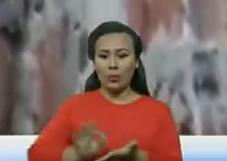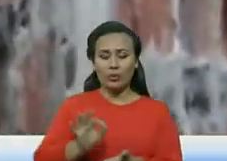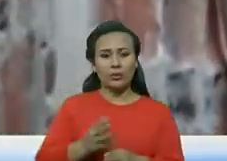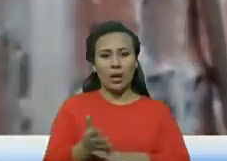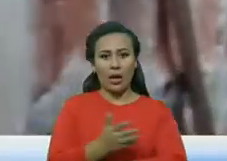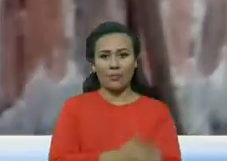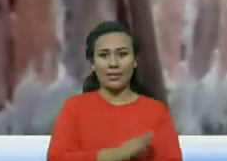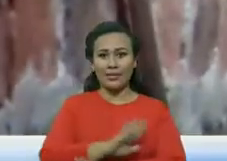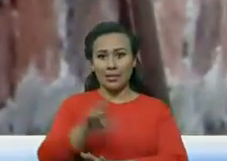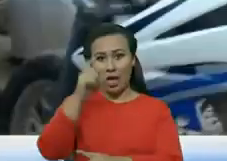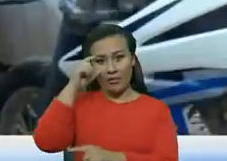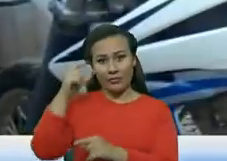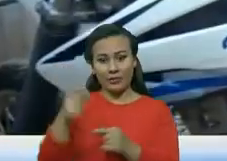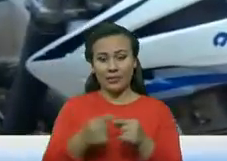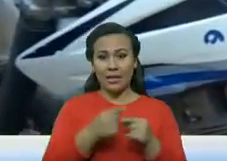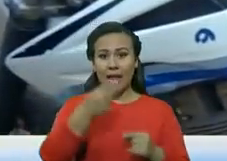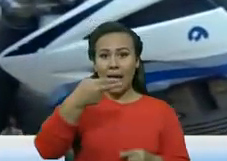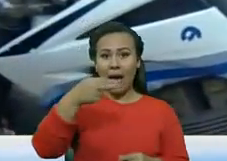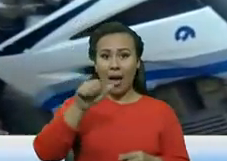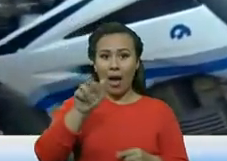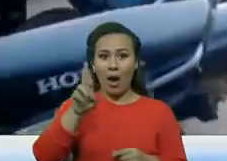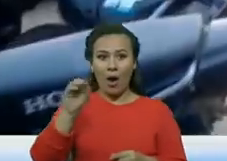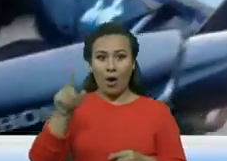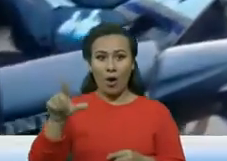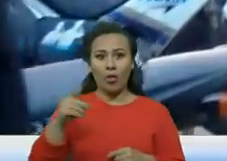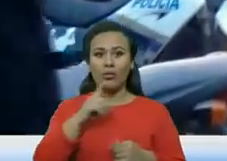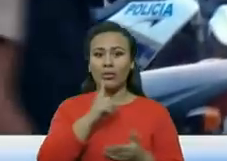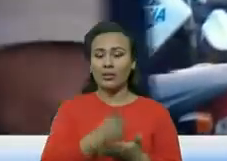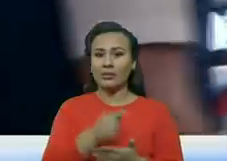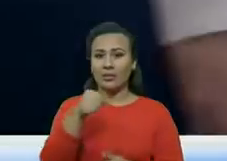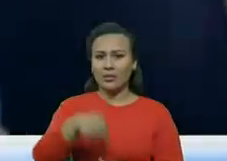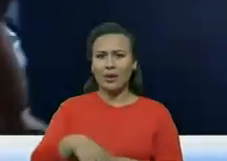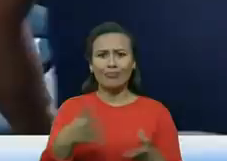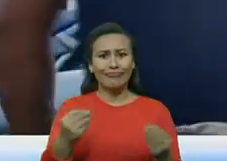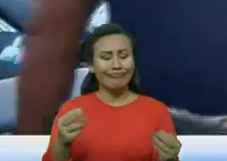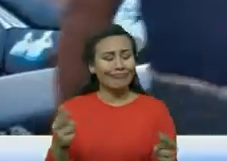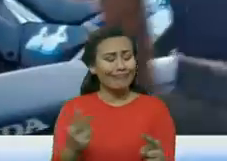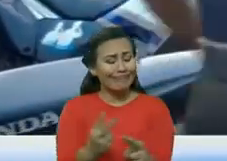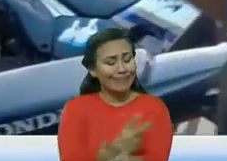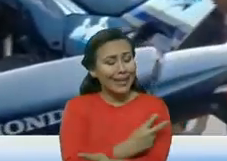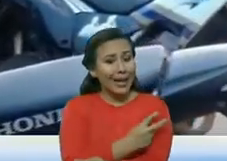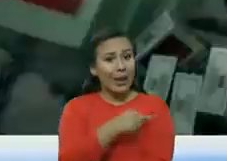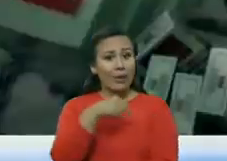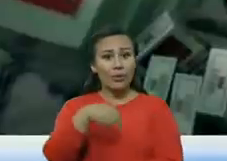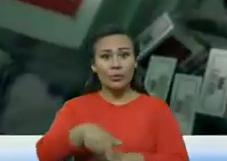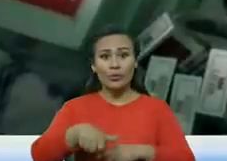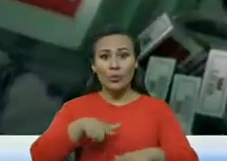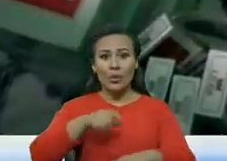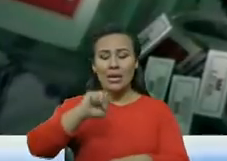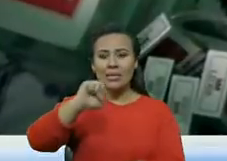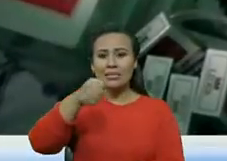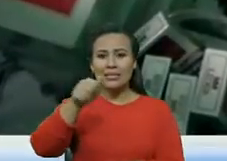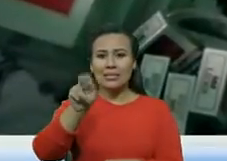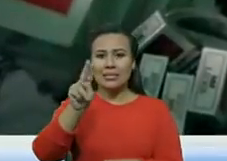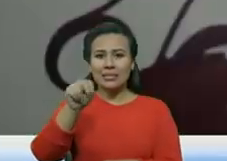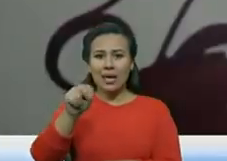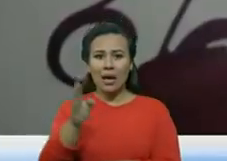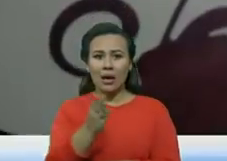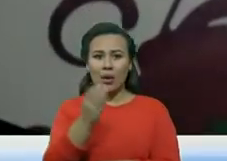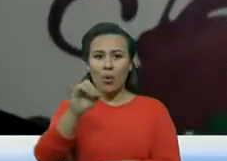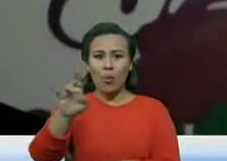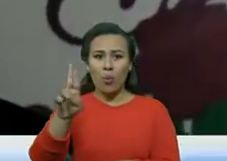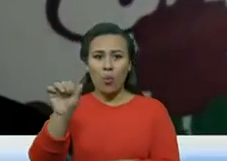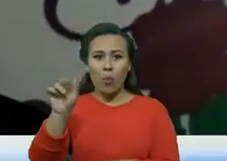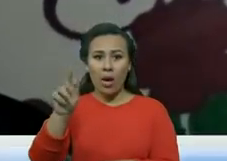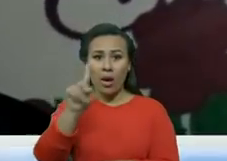el fiscal Harold González, este sitio ha sido identificado como zona roja en la parroquia San Juan del Cantón Pueblo Viejo. En una de las